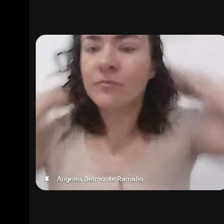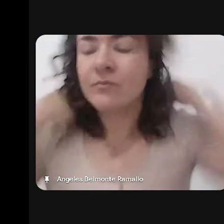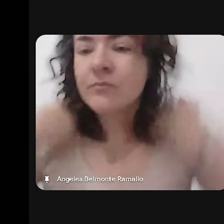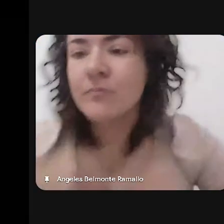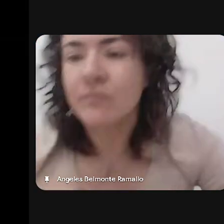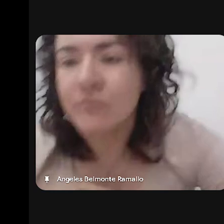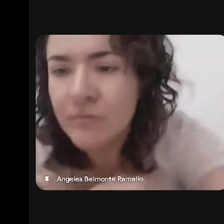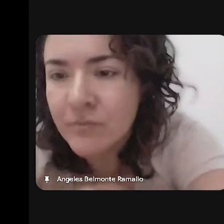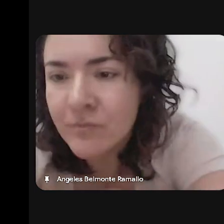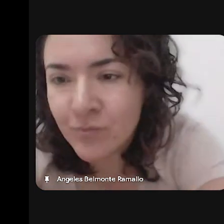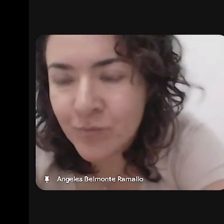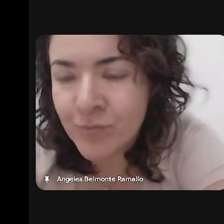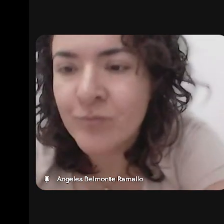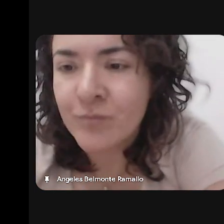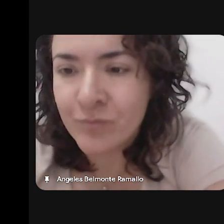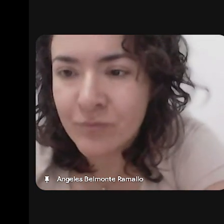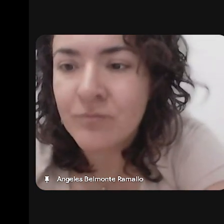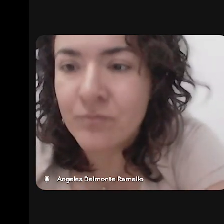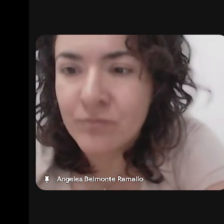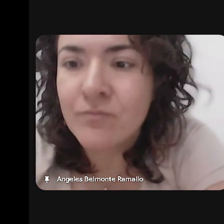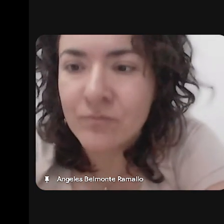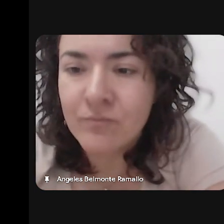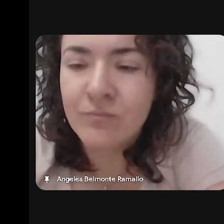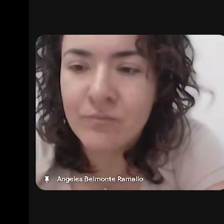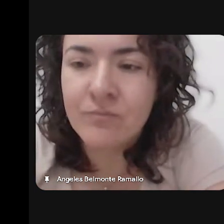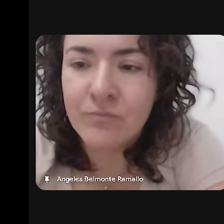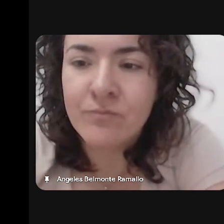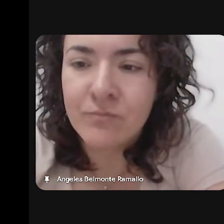al frente es difícil.